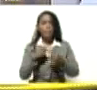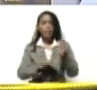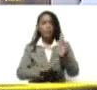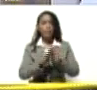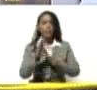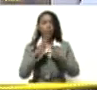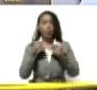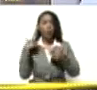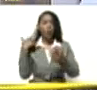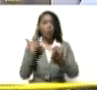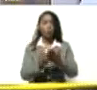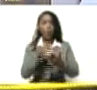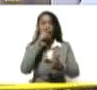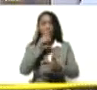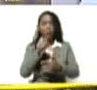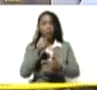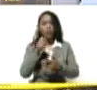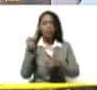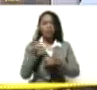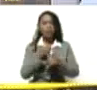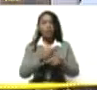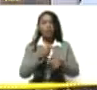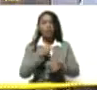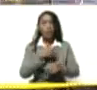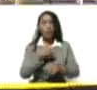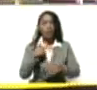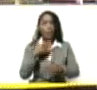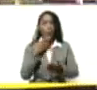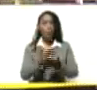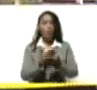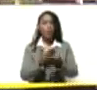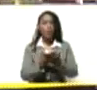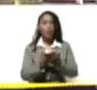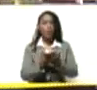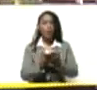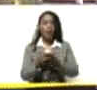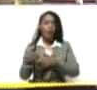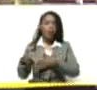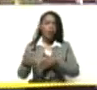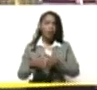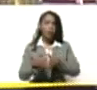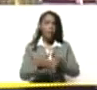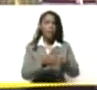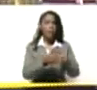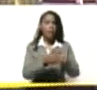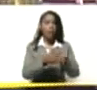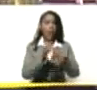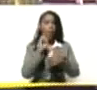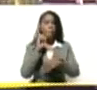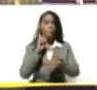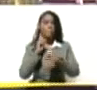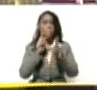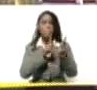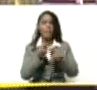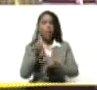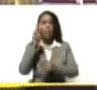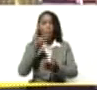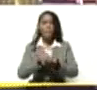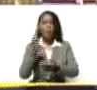estos años de agresión, yo me atrevo a proponerle en el camino un plan